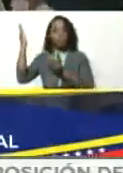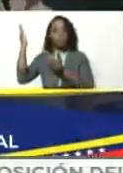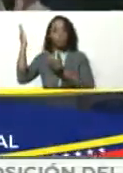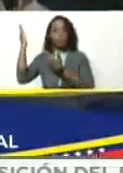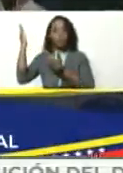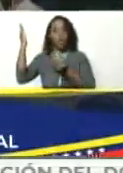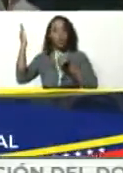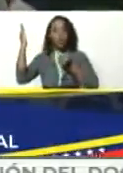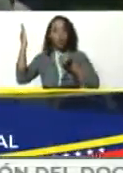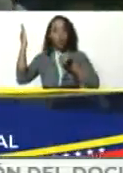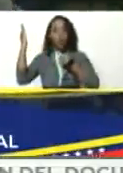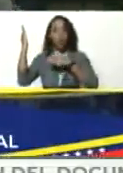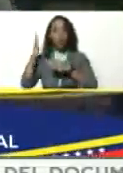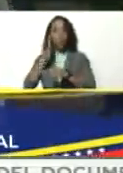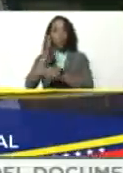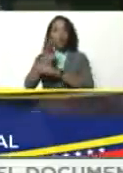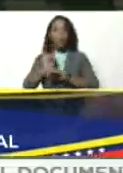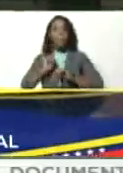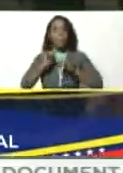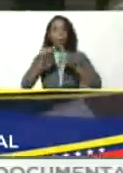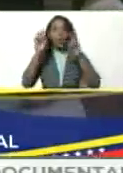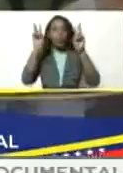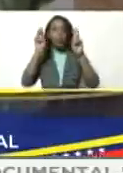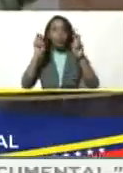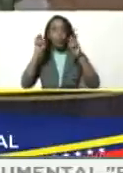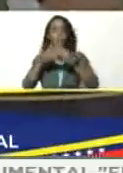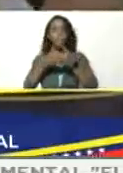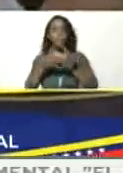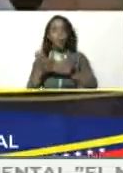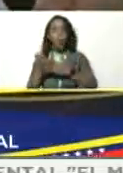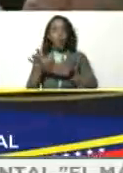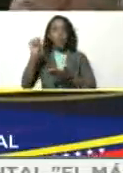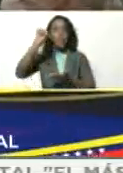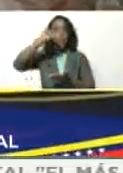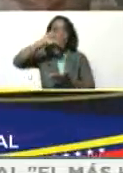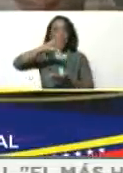estuve en la inauguración del Centro